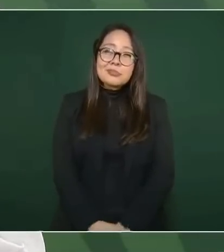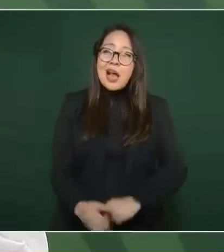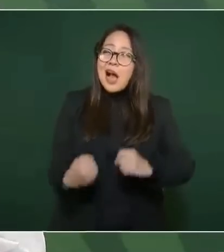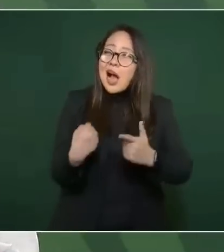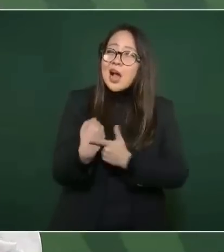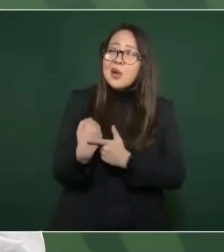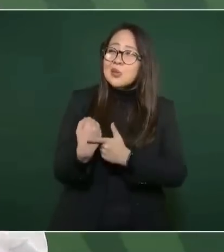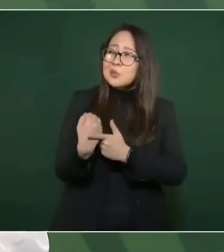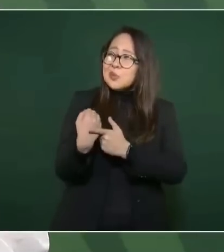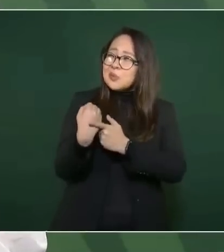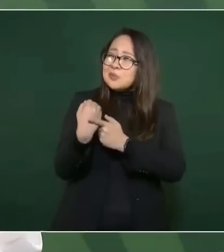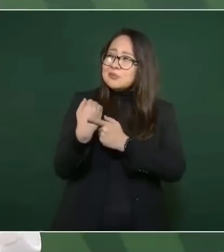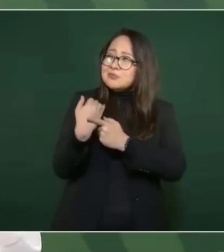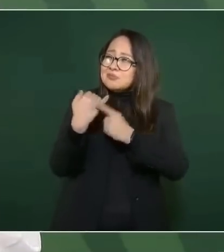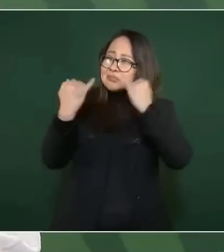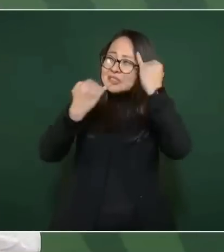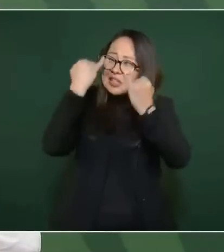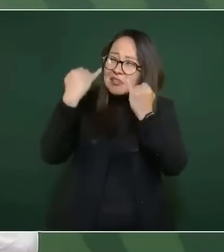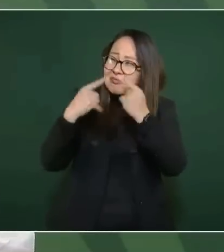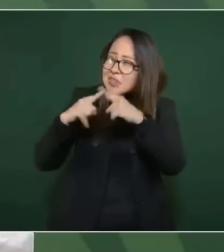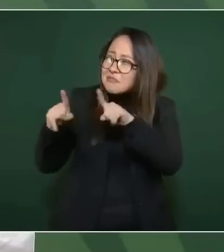imaginación, no hay talento,